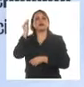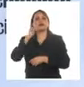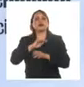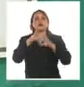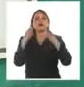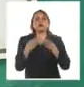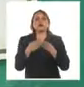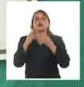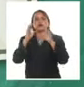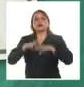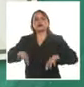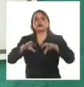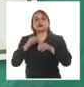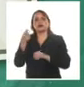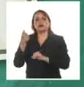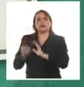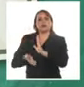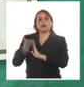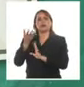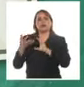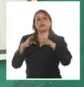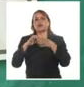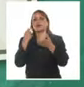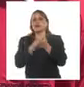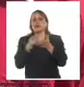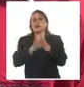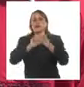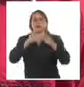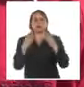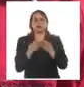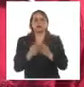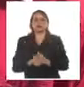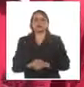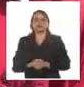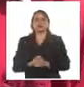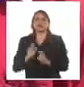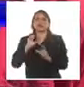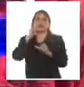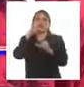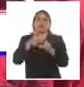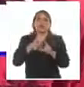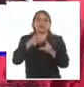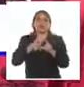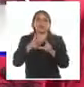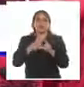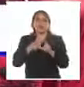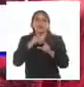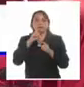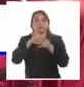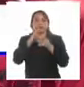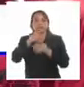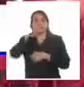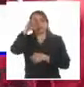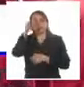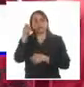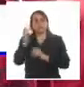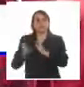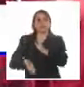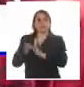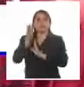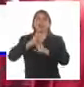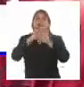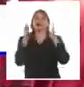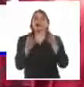tiene que ver con la nueva proyección. Los combustibles en el mundo han subido los precios.